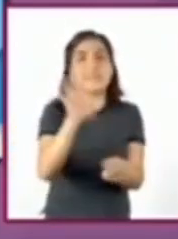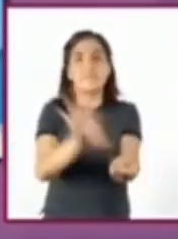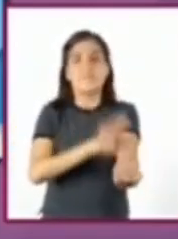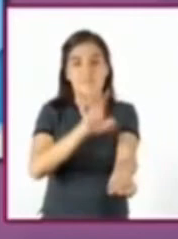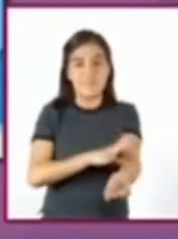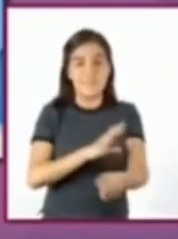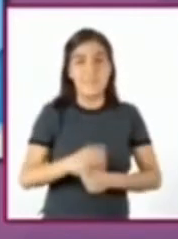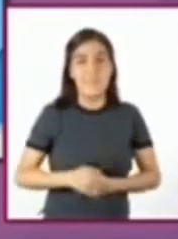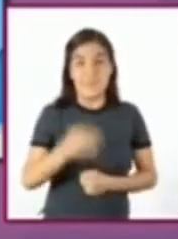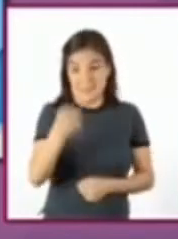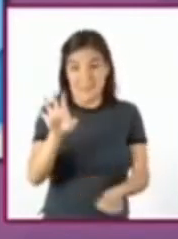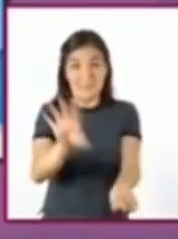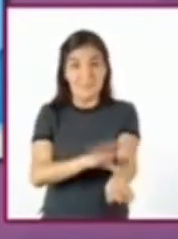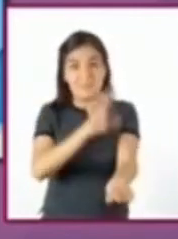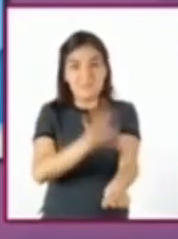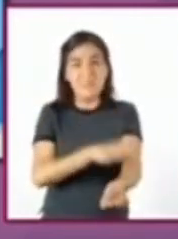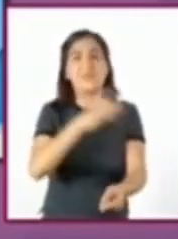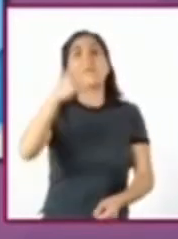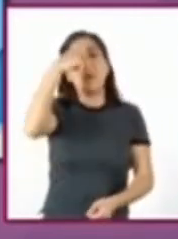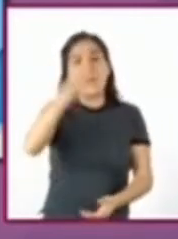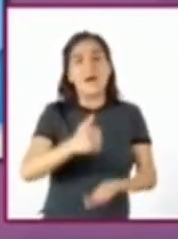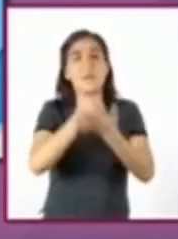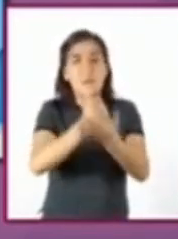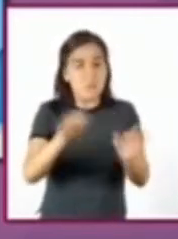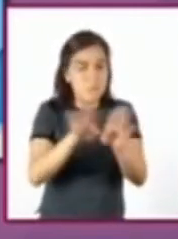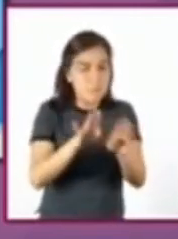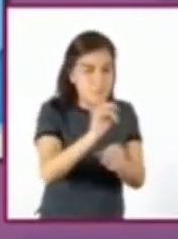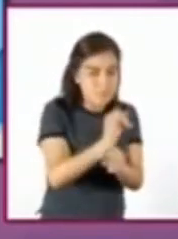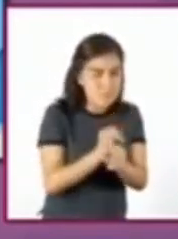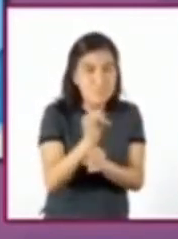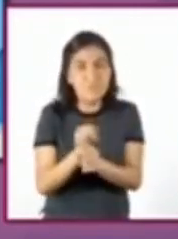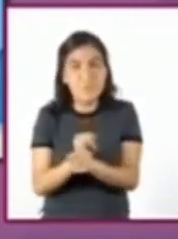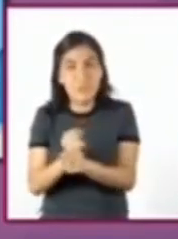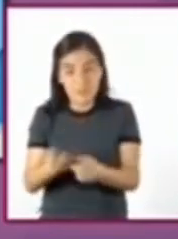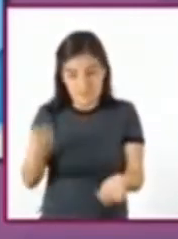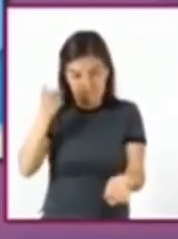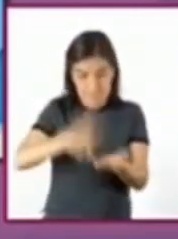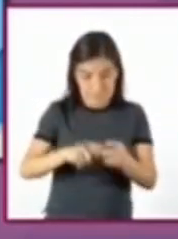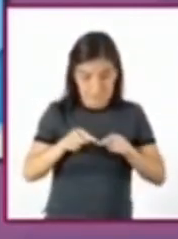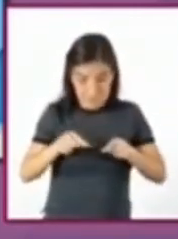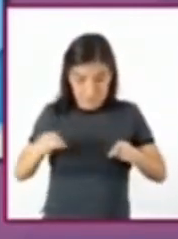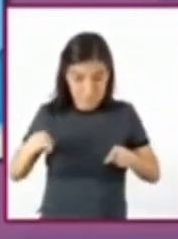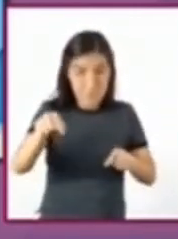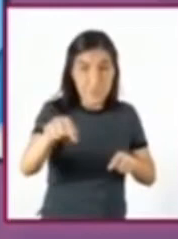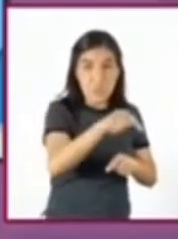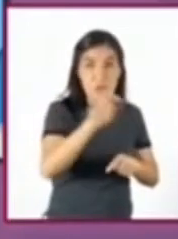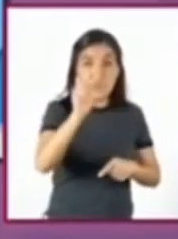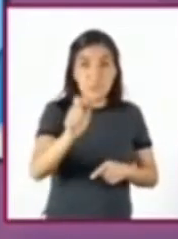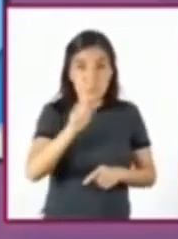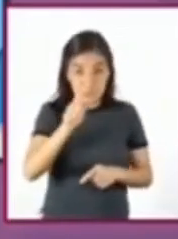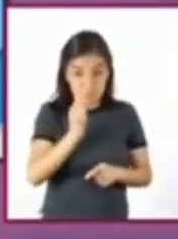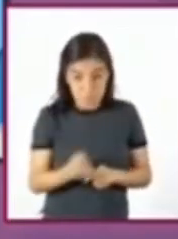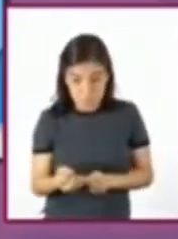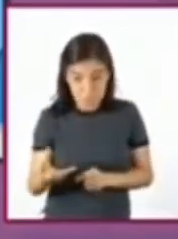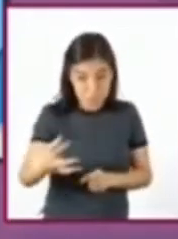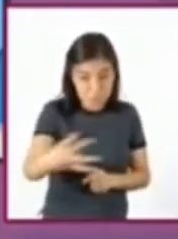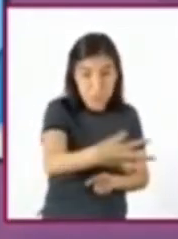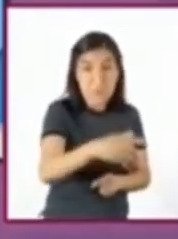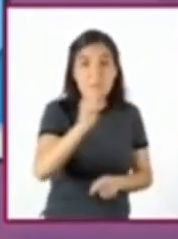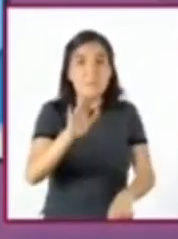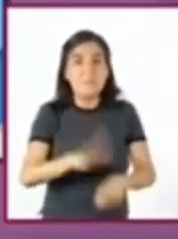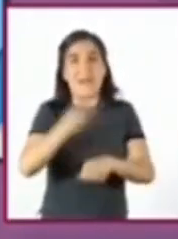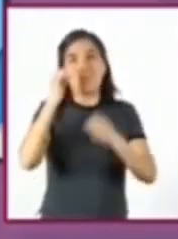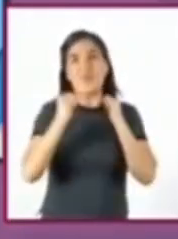Estas investigaciones lo ayudaron a observar que si en un circuito aumenta el voltaje, mayor es la intensidad de la